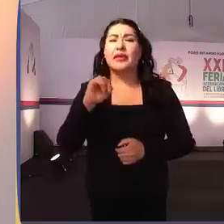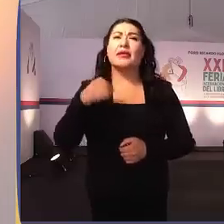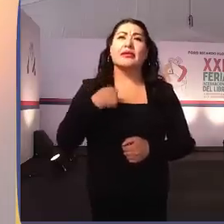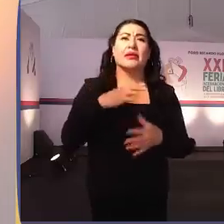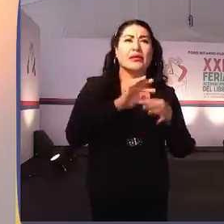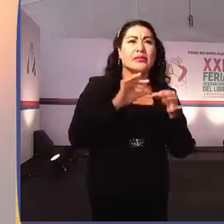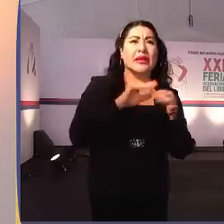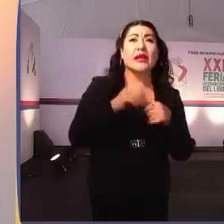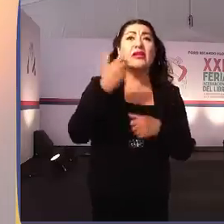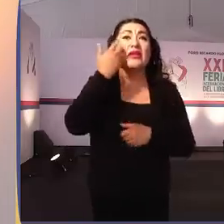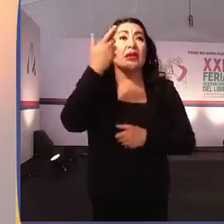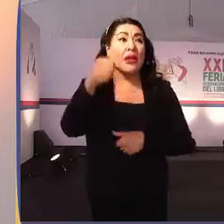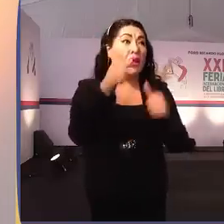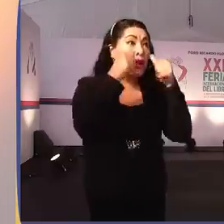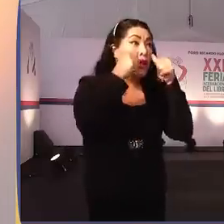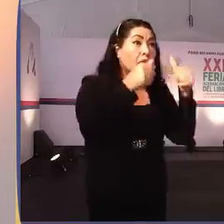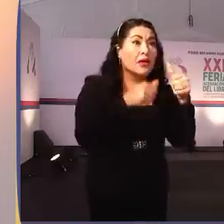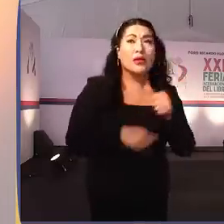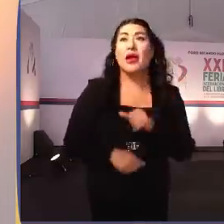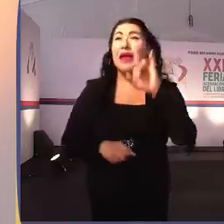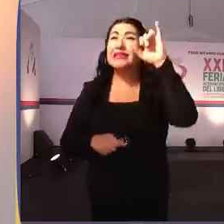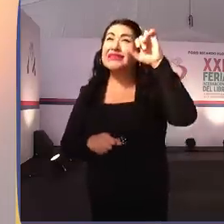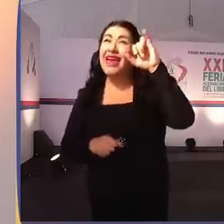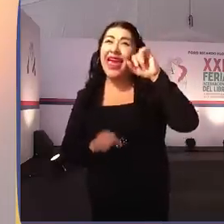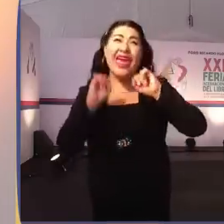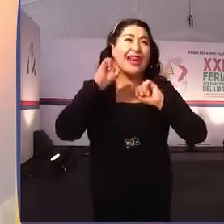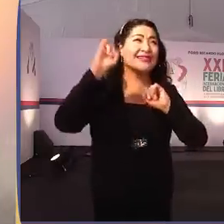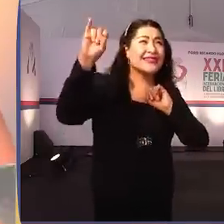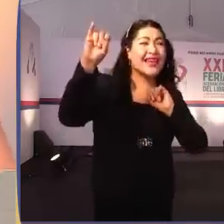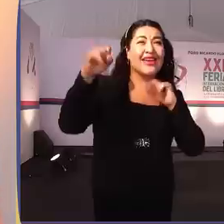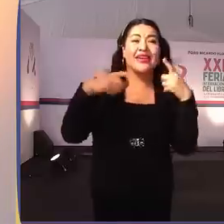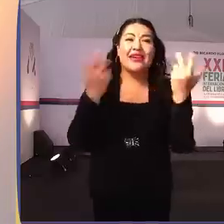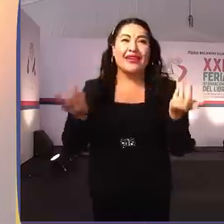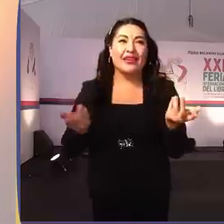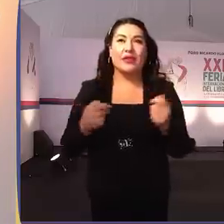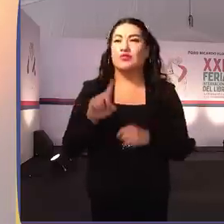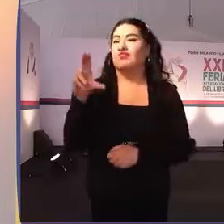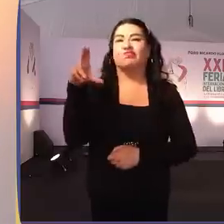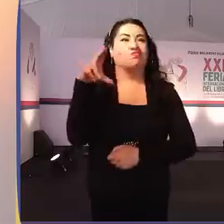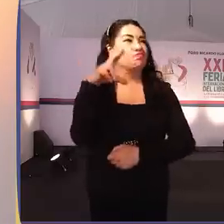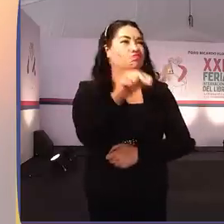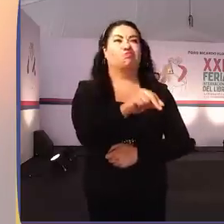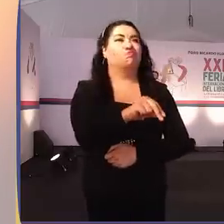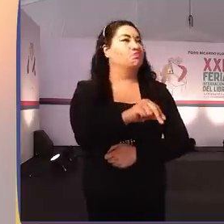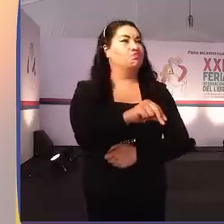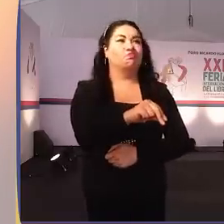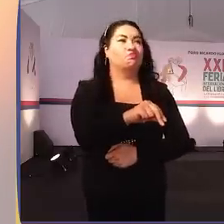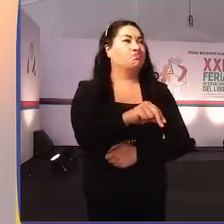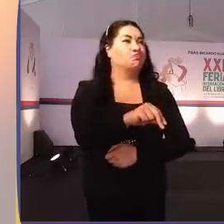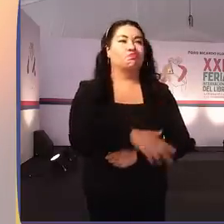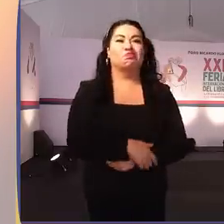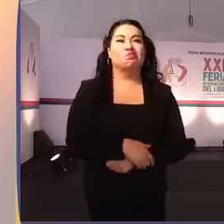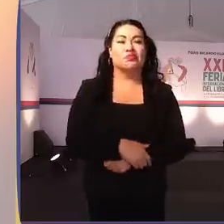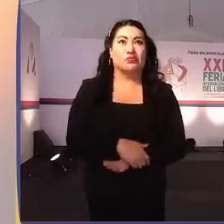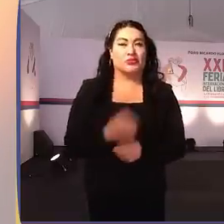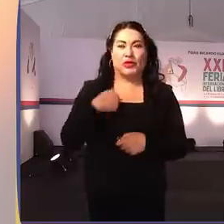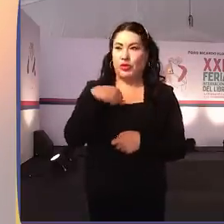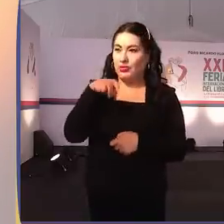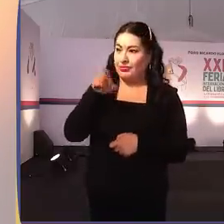¿Quieren escucharla? Y unos por acá, sí. Y otros por acá, no. Y